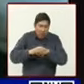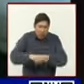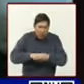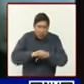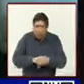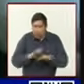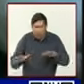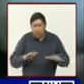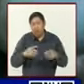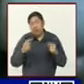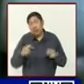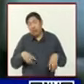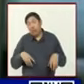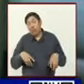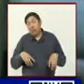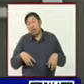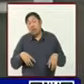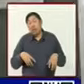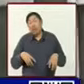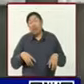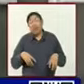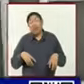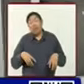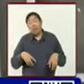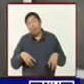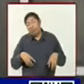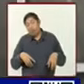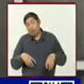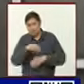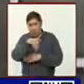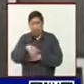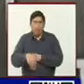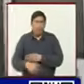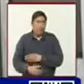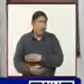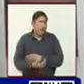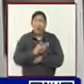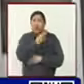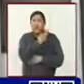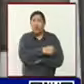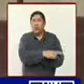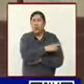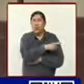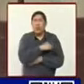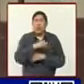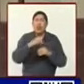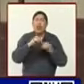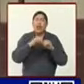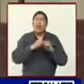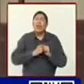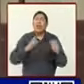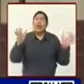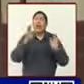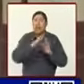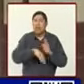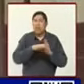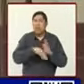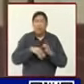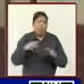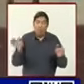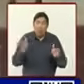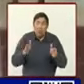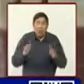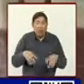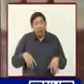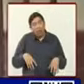auxiliado de manera pronta y oportuna. Ha pasado la noche en el hospital de clínicas porque no ha reaccionado,